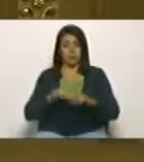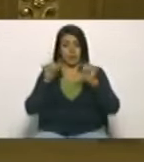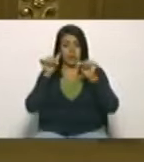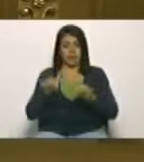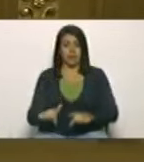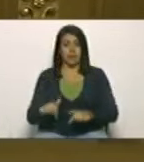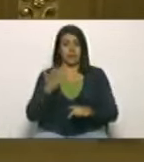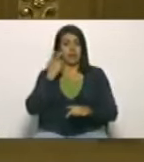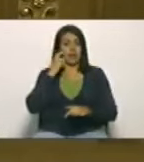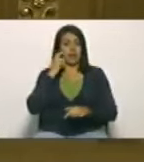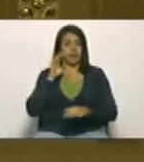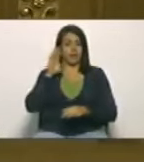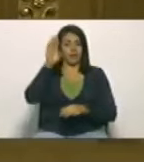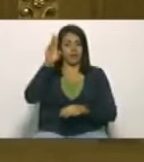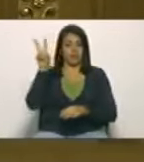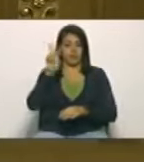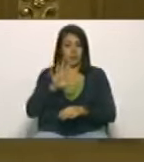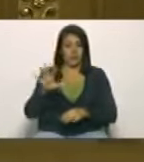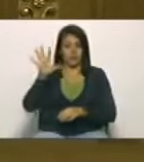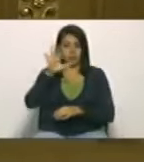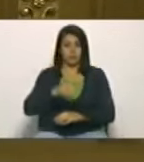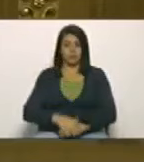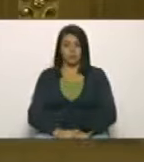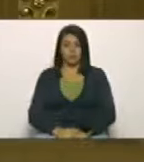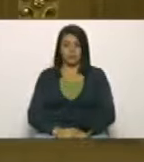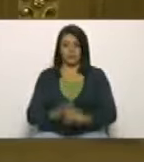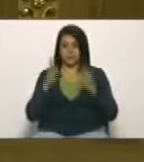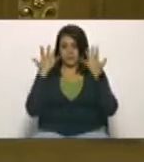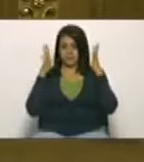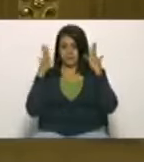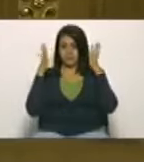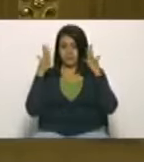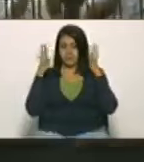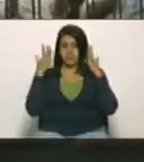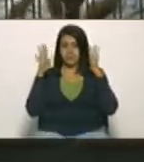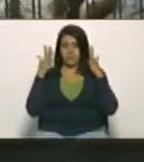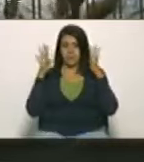el cacao el futuro de Venezuela.